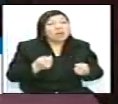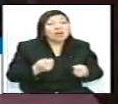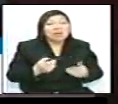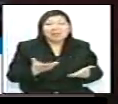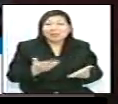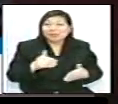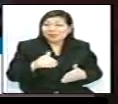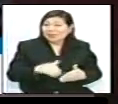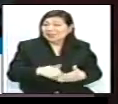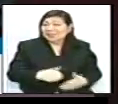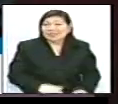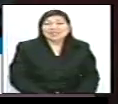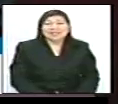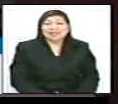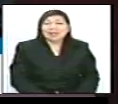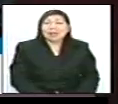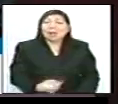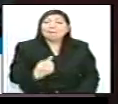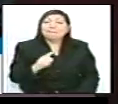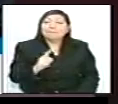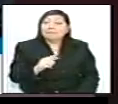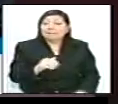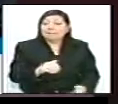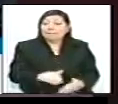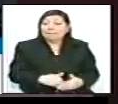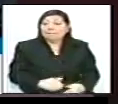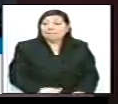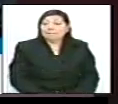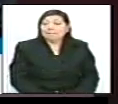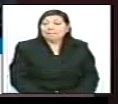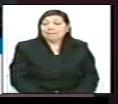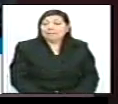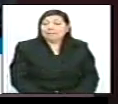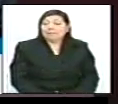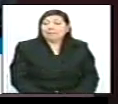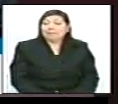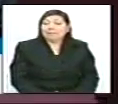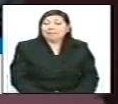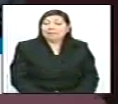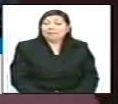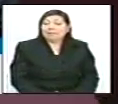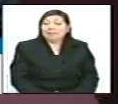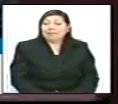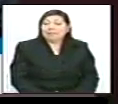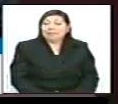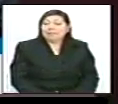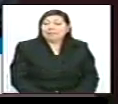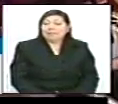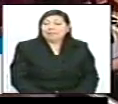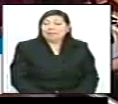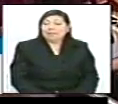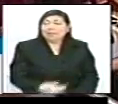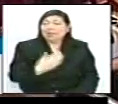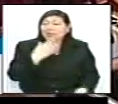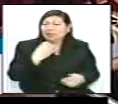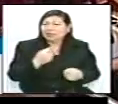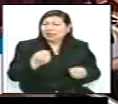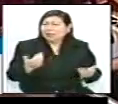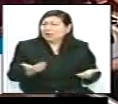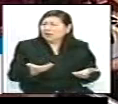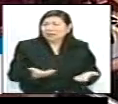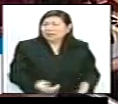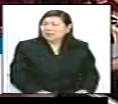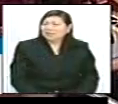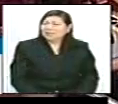son candidatos para las elecciones. Presidenta, perdón, ¿quién está quiere en esta mesa? Presidenta, ¿quién está aquí azuzando la violencia? No